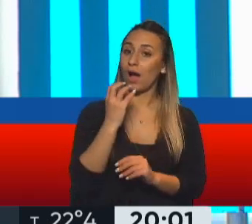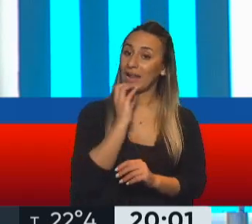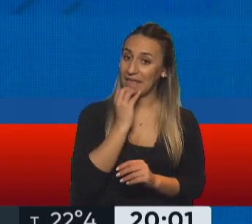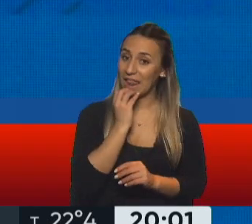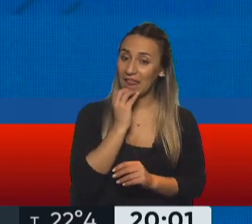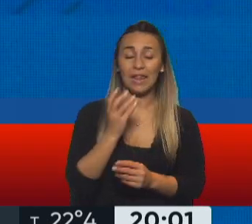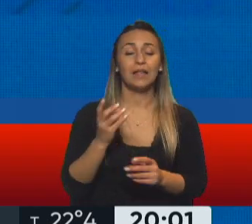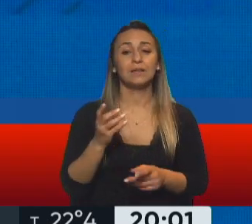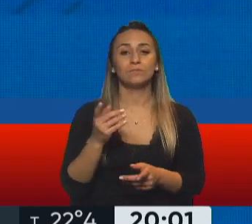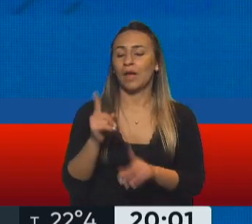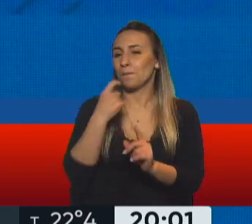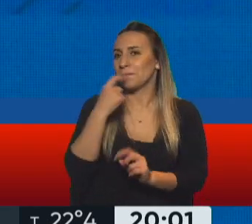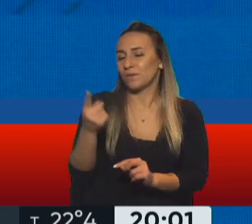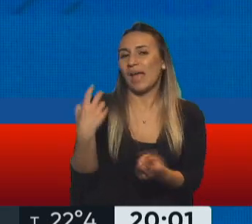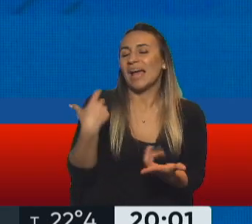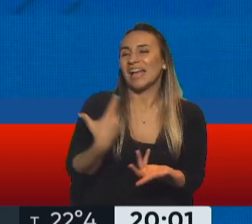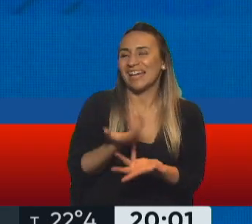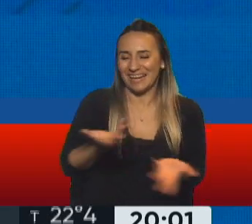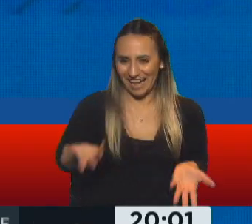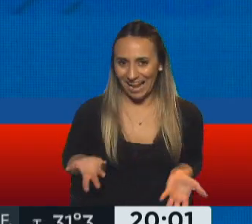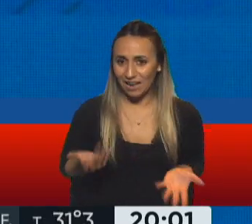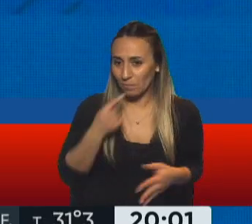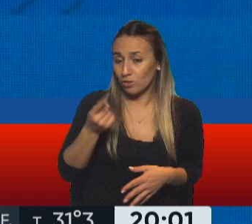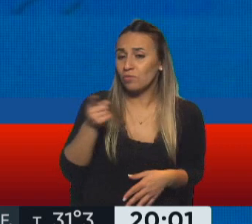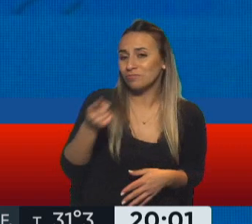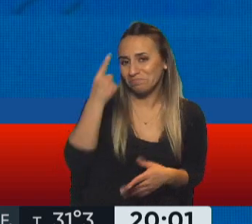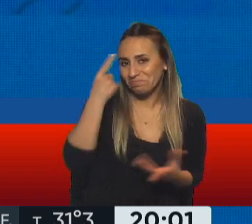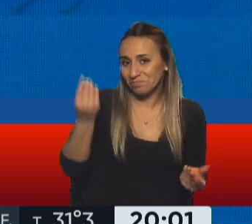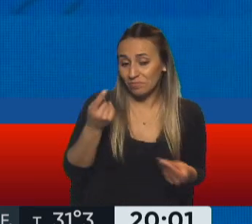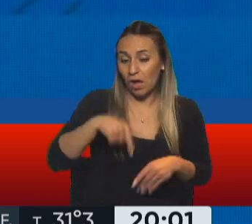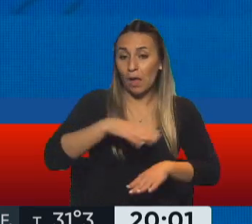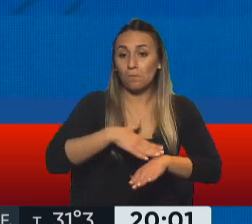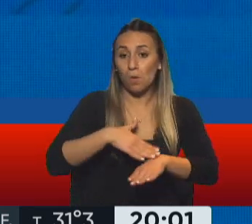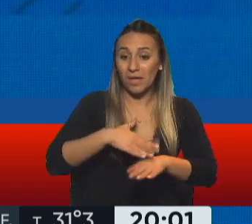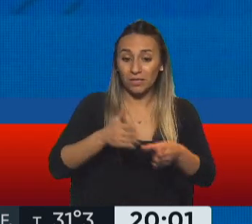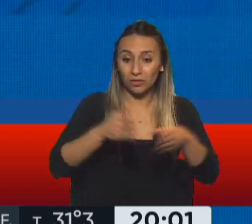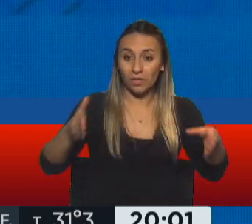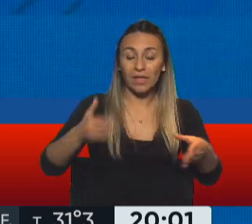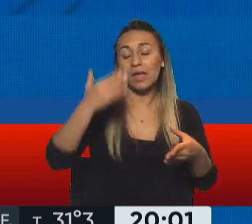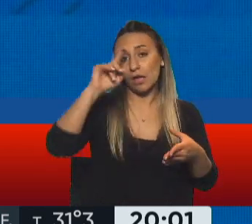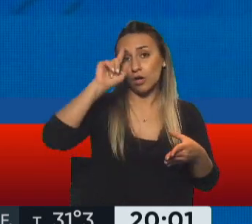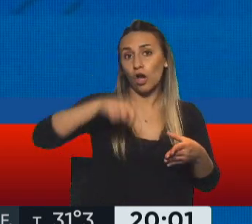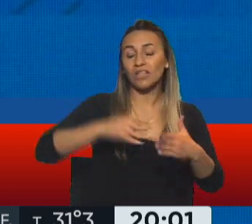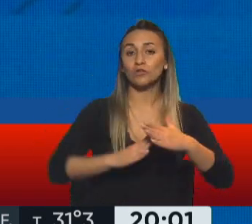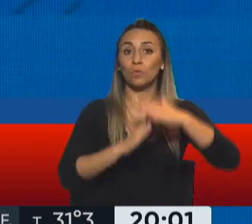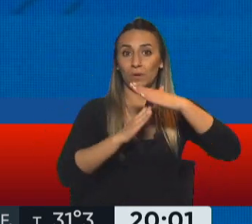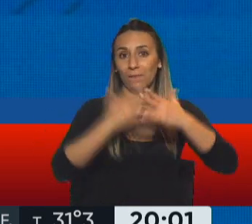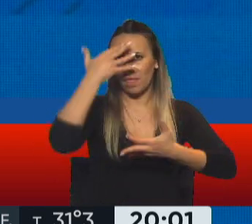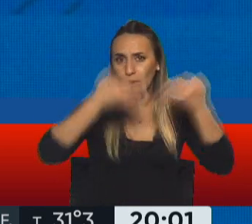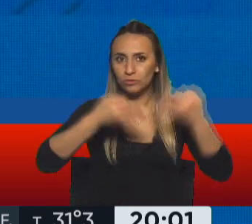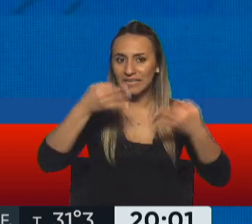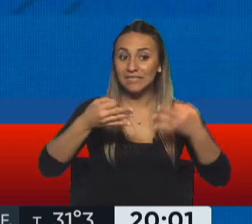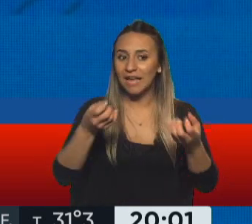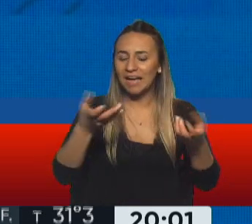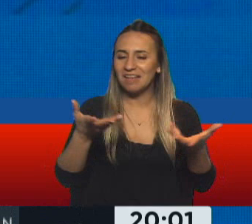con una pregunta bastante general, ¿no? De cómo ves o cómo definirías el momento que está atravesando la Corte Suprema de Justicia después de esa